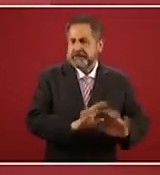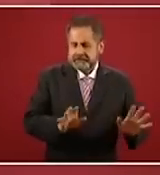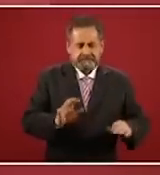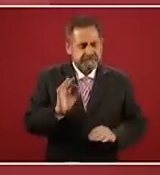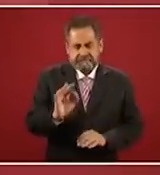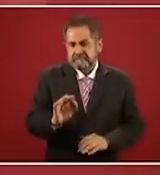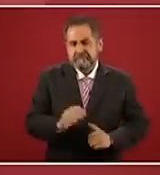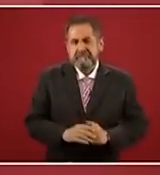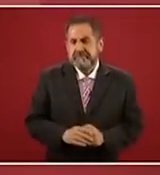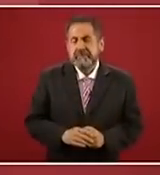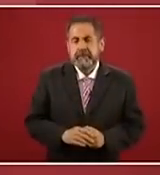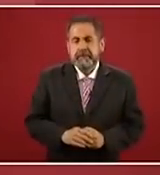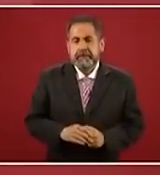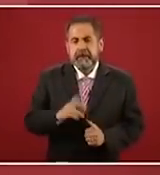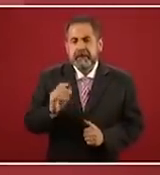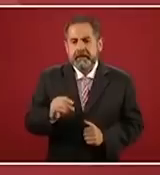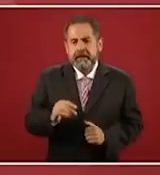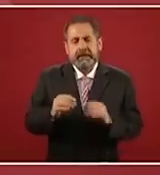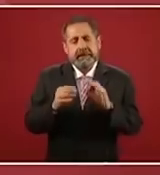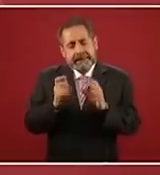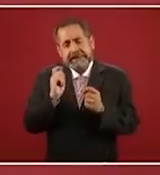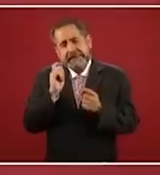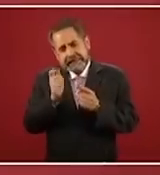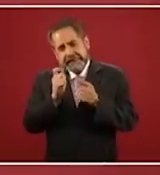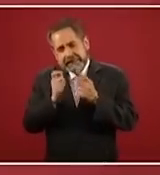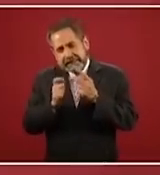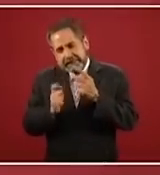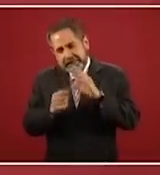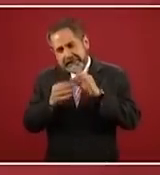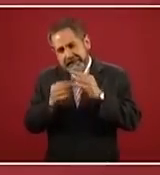los pormenores